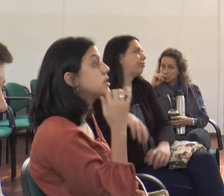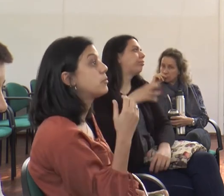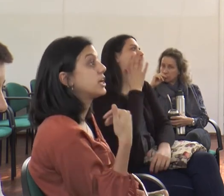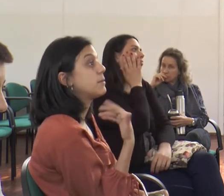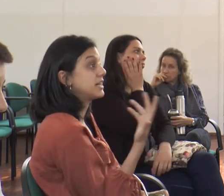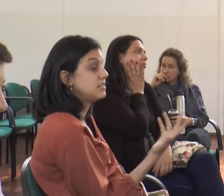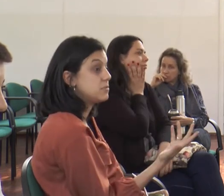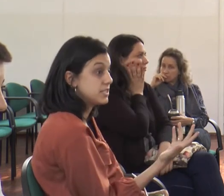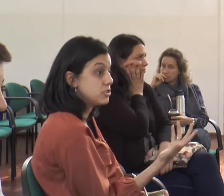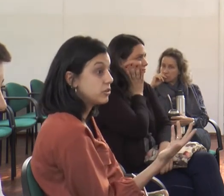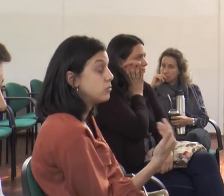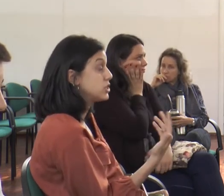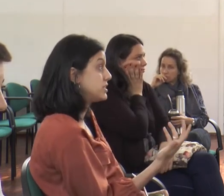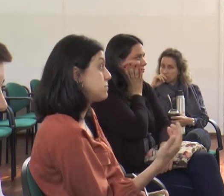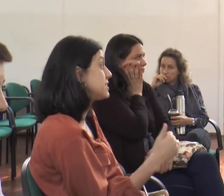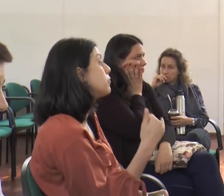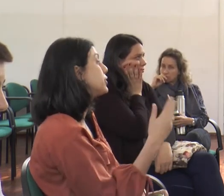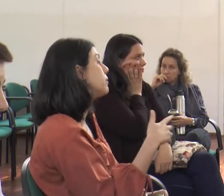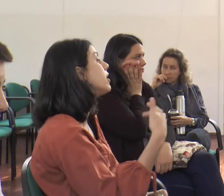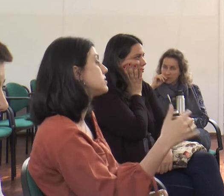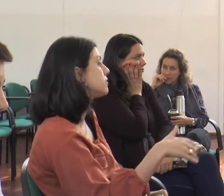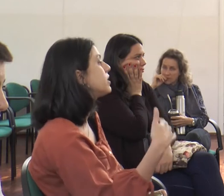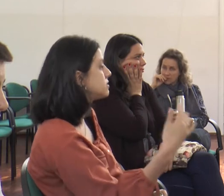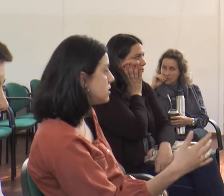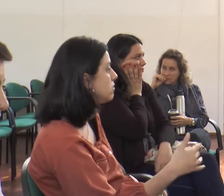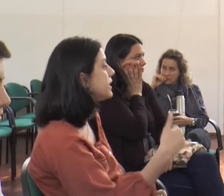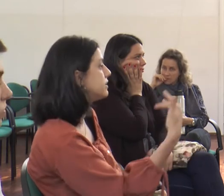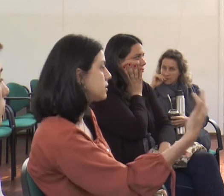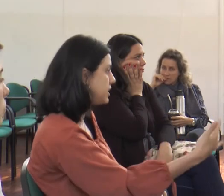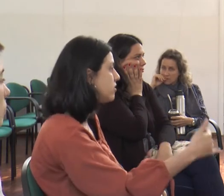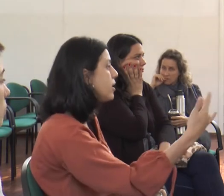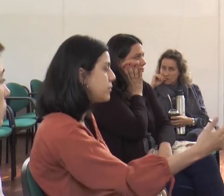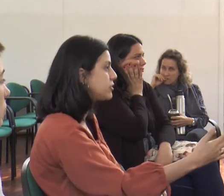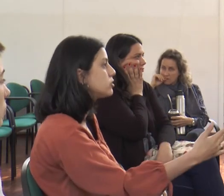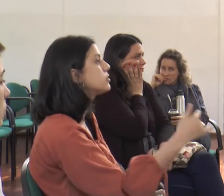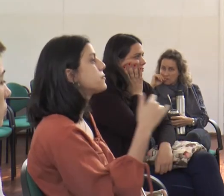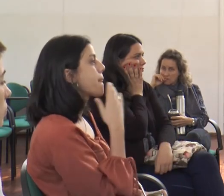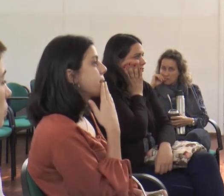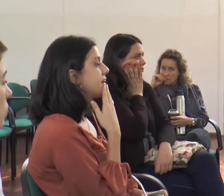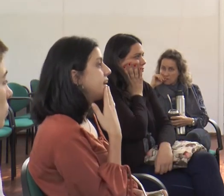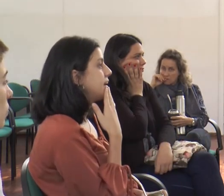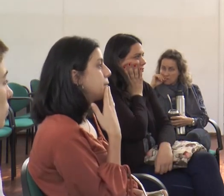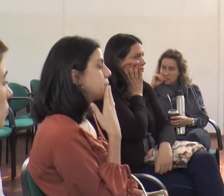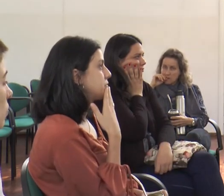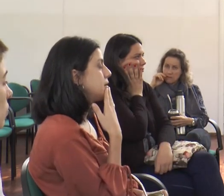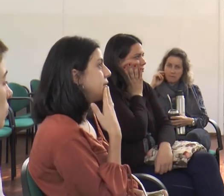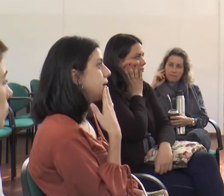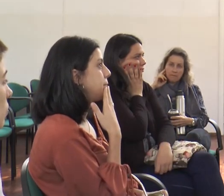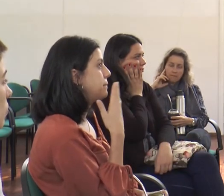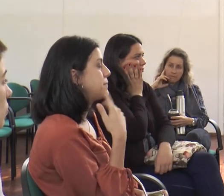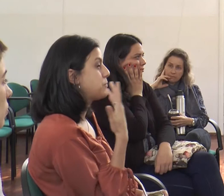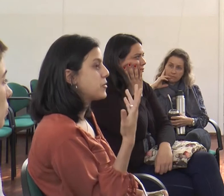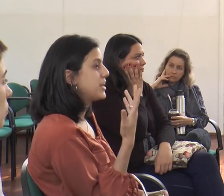resalto también porque la participación, ¿no? Muchas veces pensamos, bueno, vamos a ser flexibles en determinados aspectos.